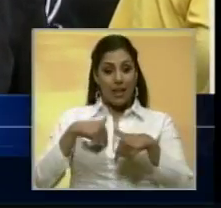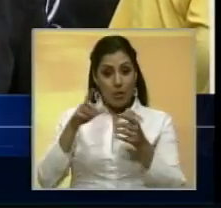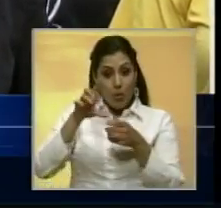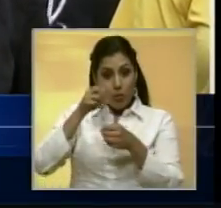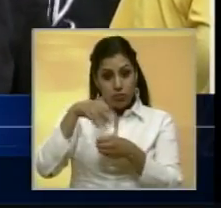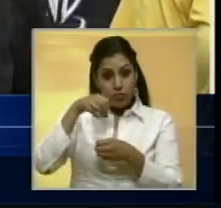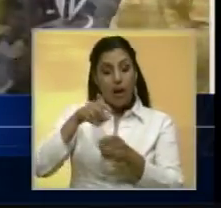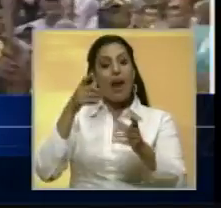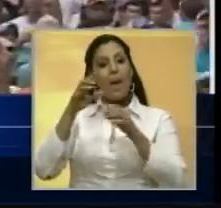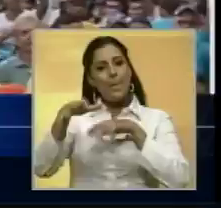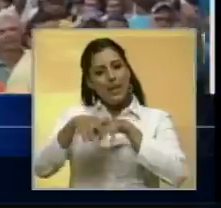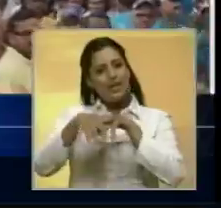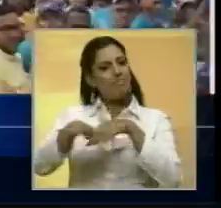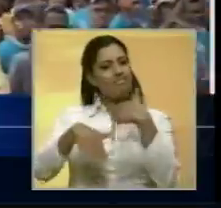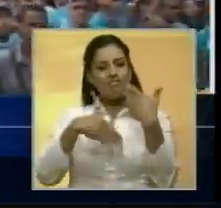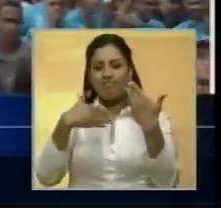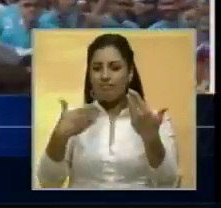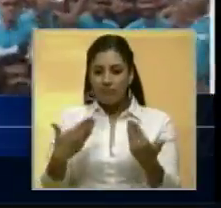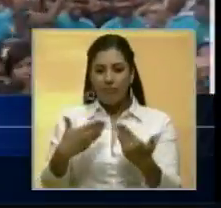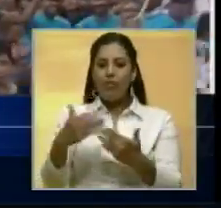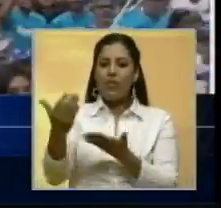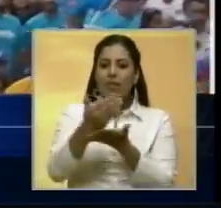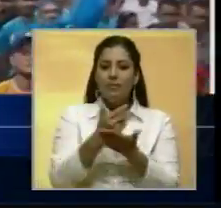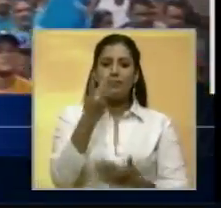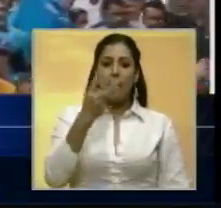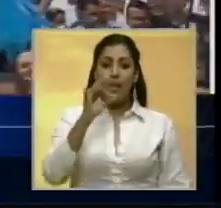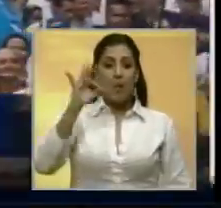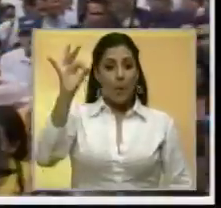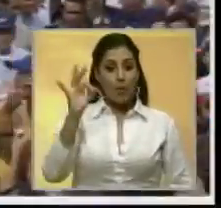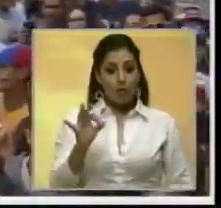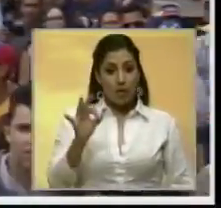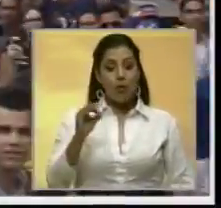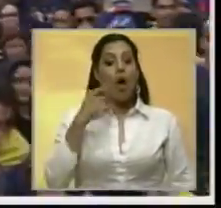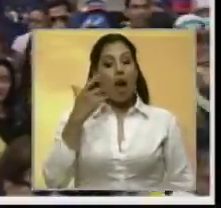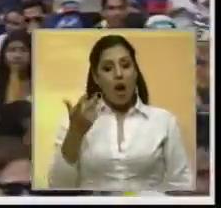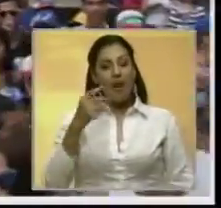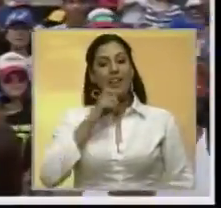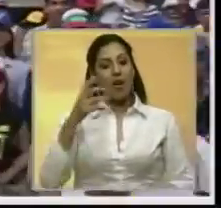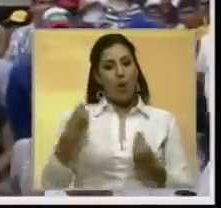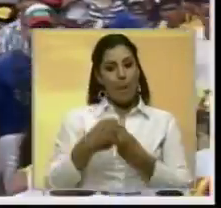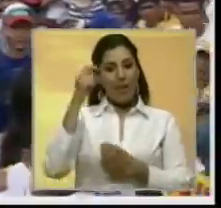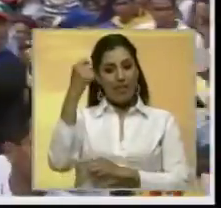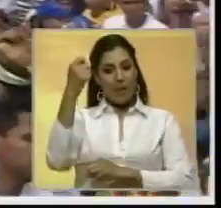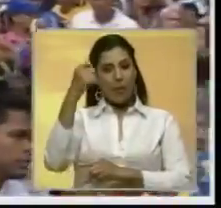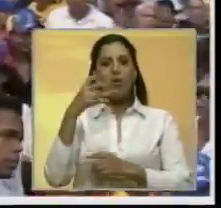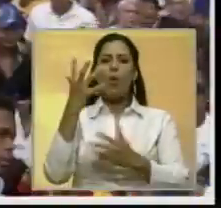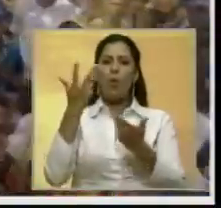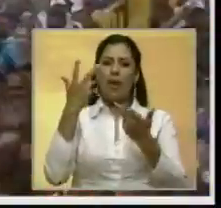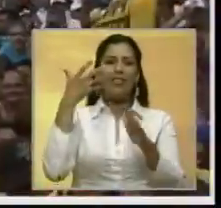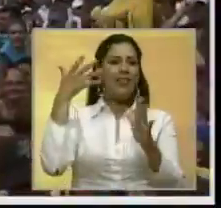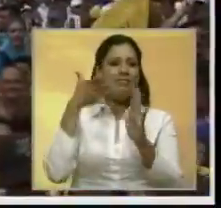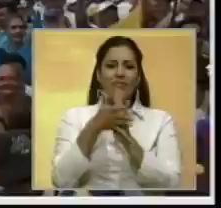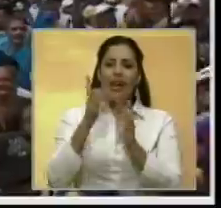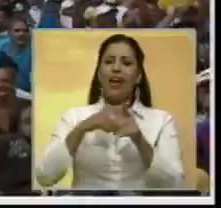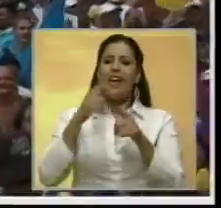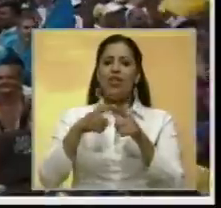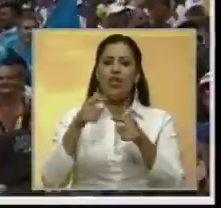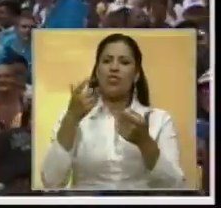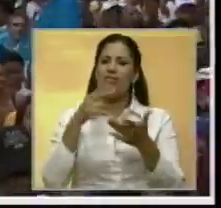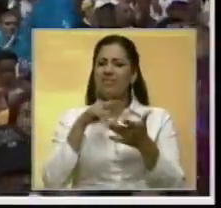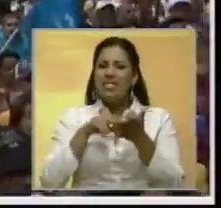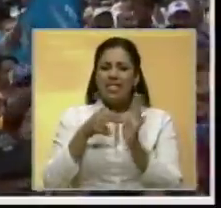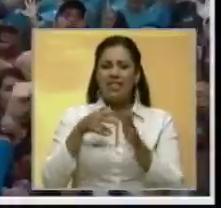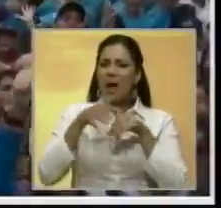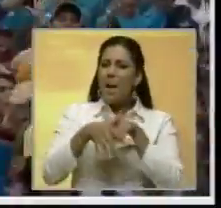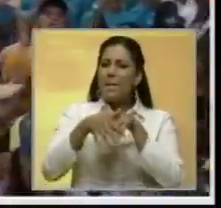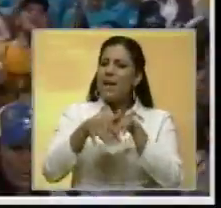Democrática se moviliza para exigir la recolección del 20%. A mi lado se encuentra la diputada Adriana Delía para que nos cuente entonces en qué consiste